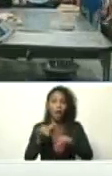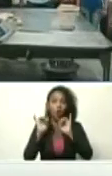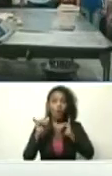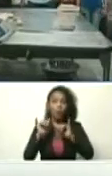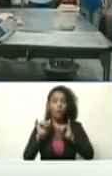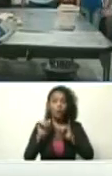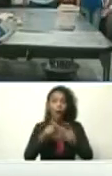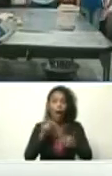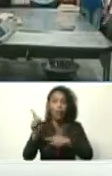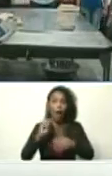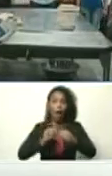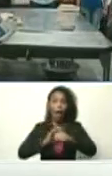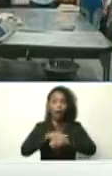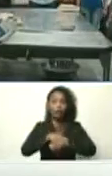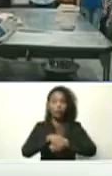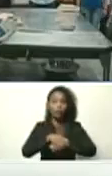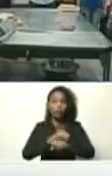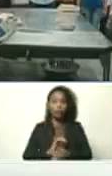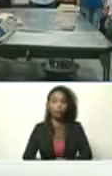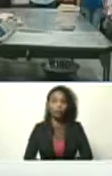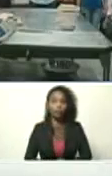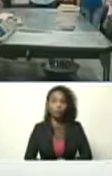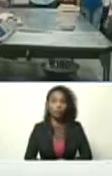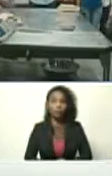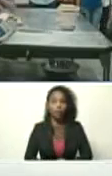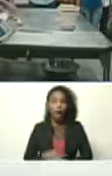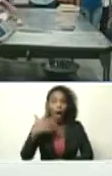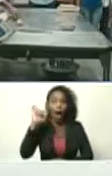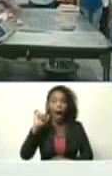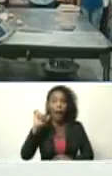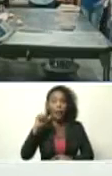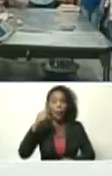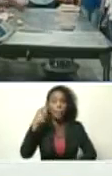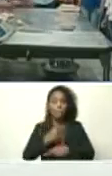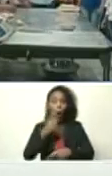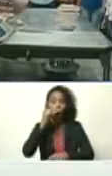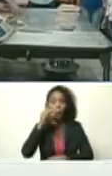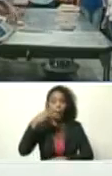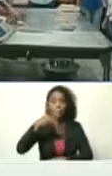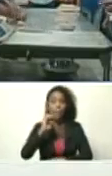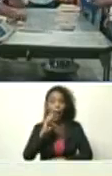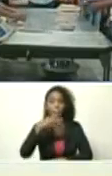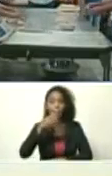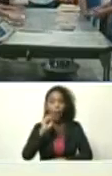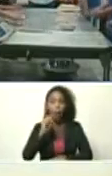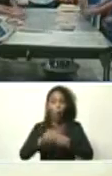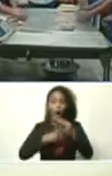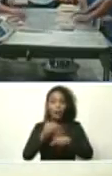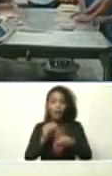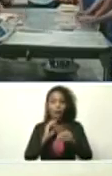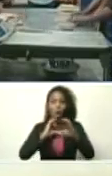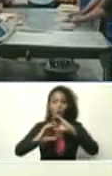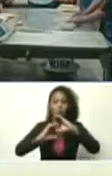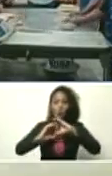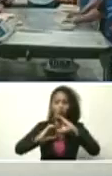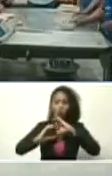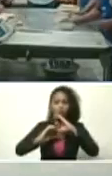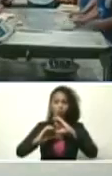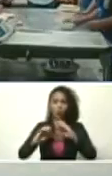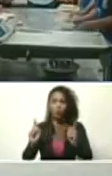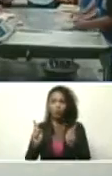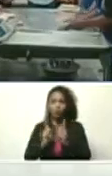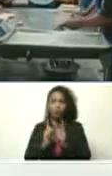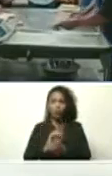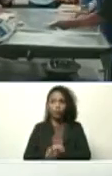está Héctor Rodríguez, está con Pepe Rangel, vamos a hacerlo conversadito.